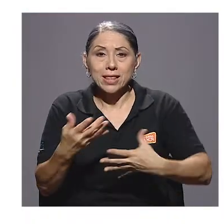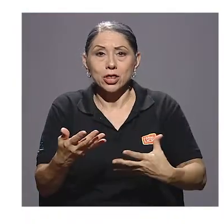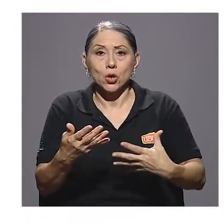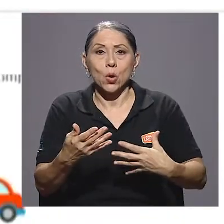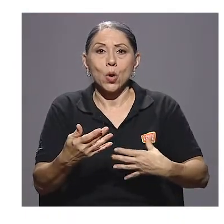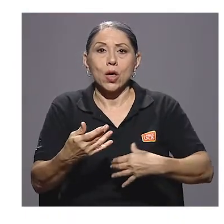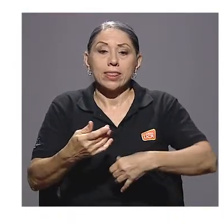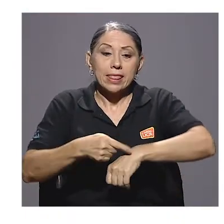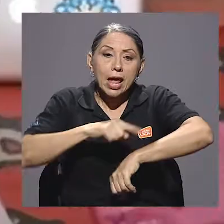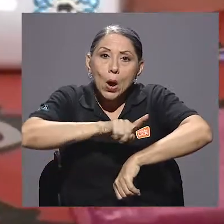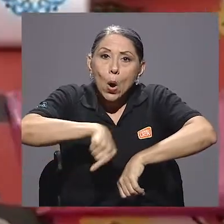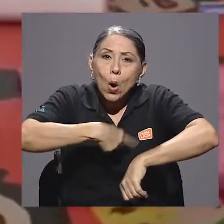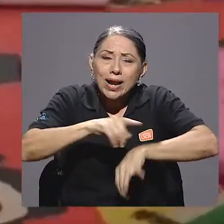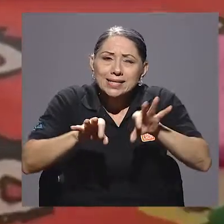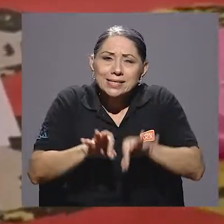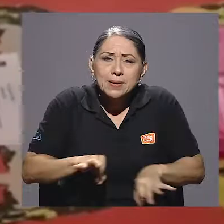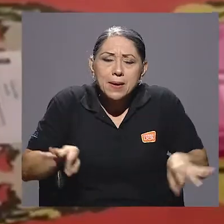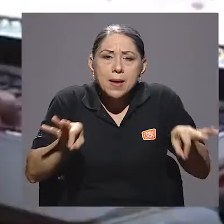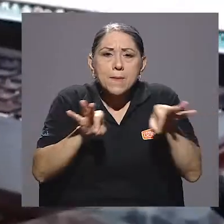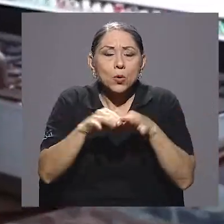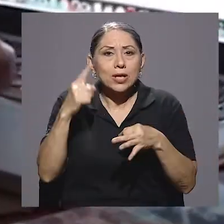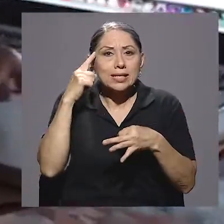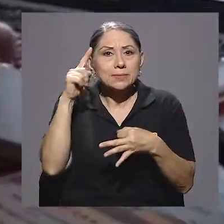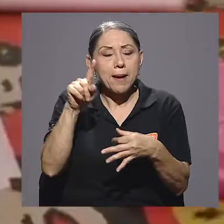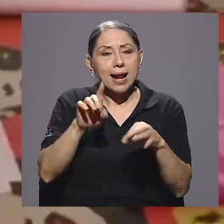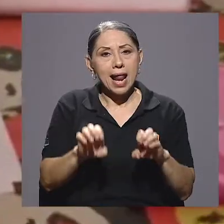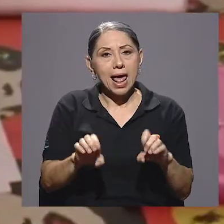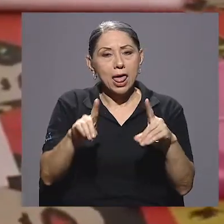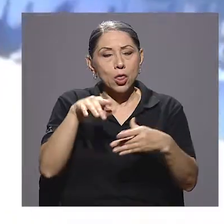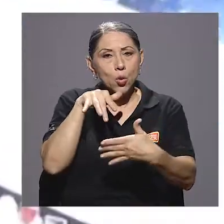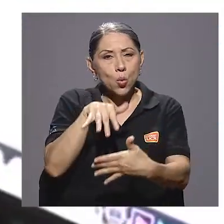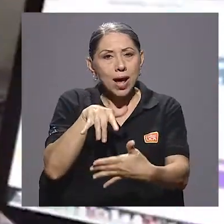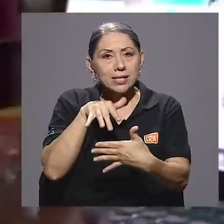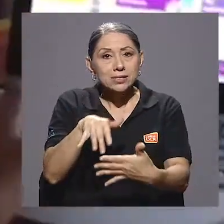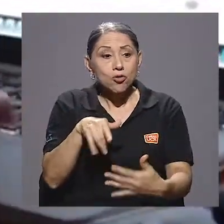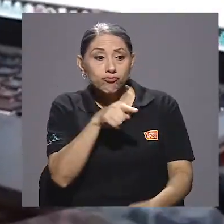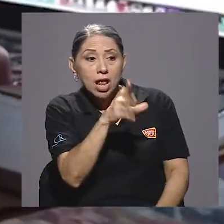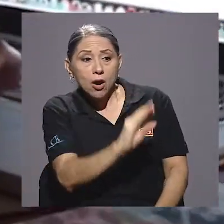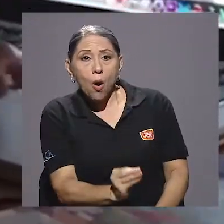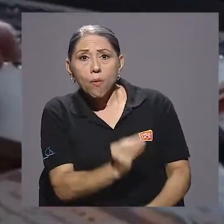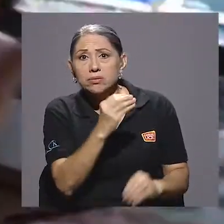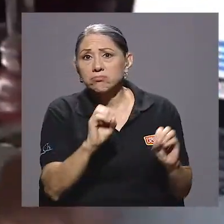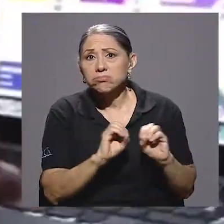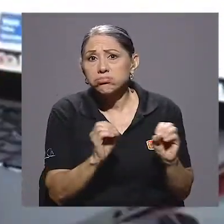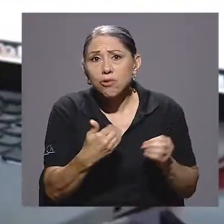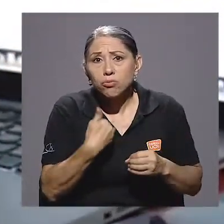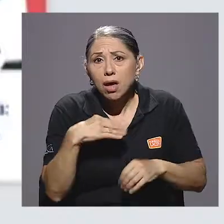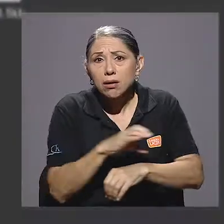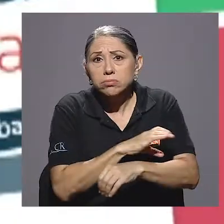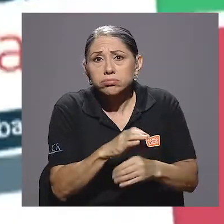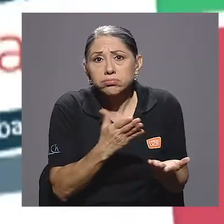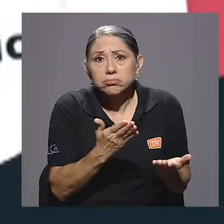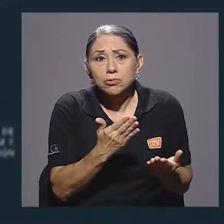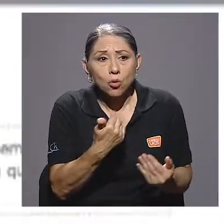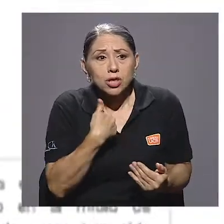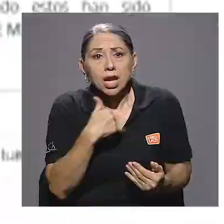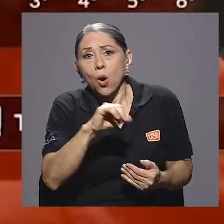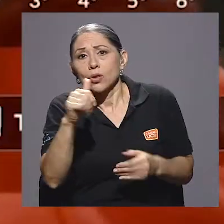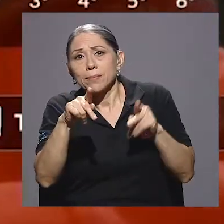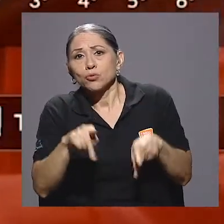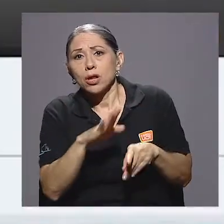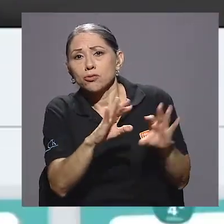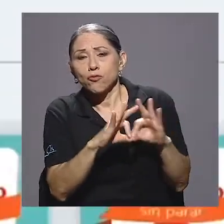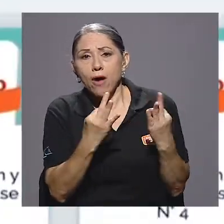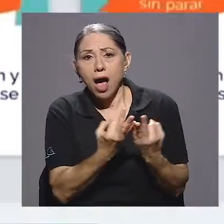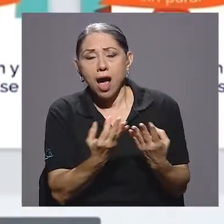horas claves para la educación, el joven no va a contar con ese dispositivo.